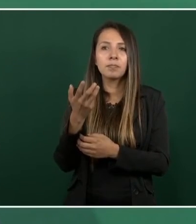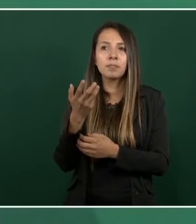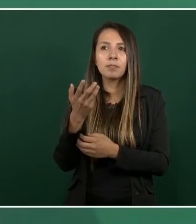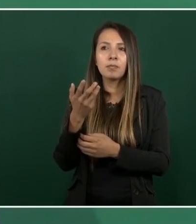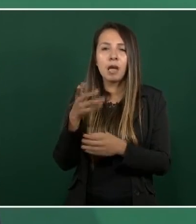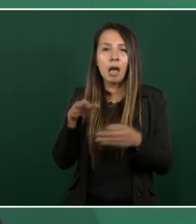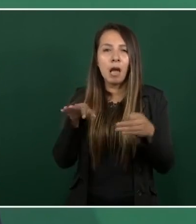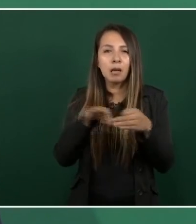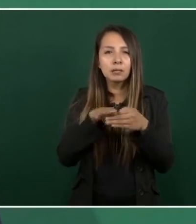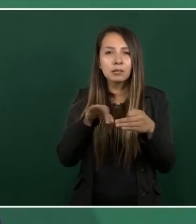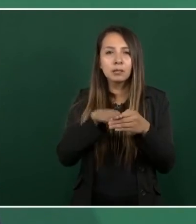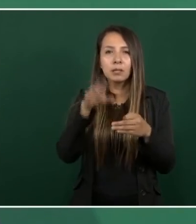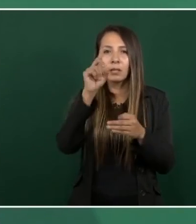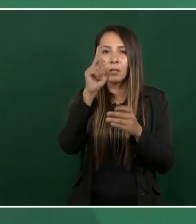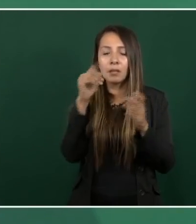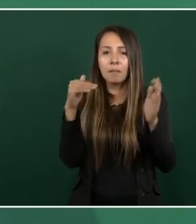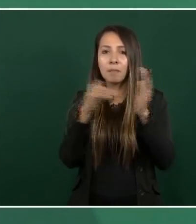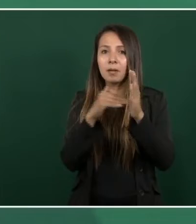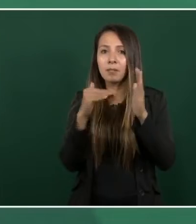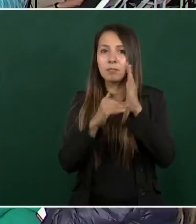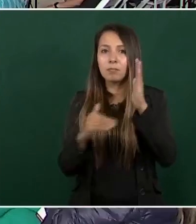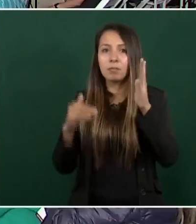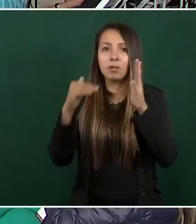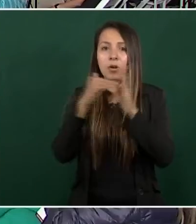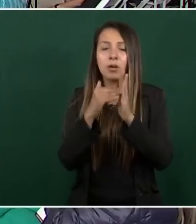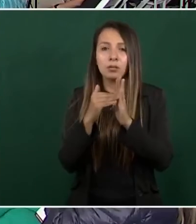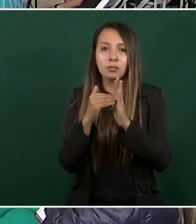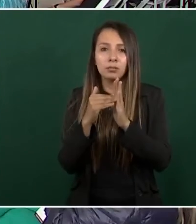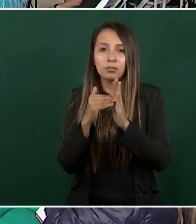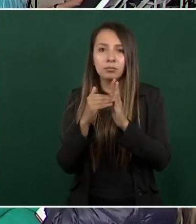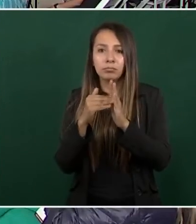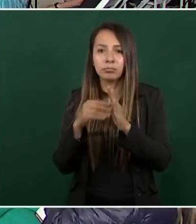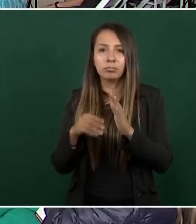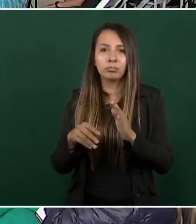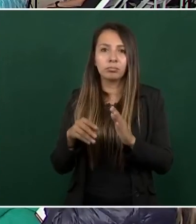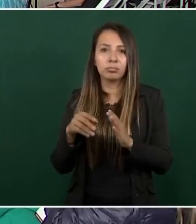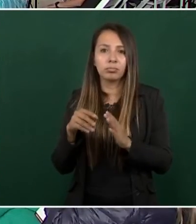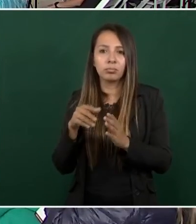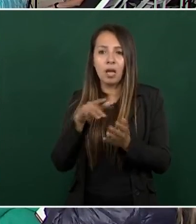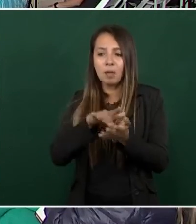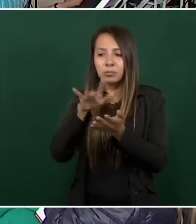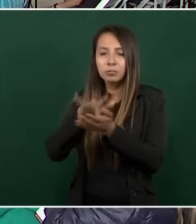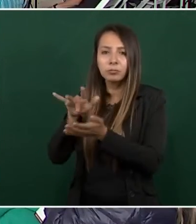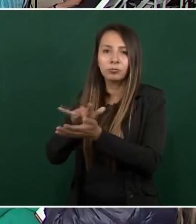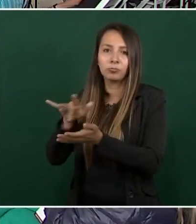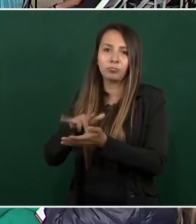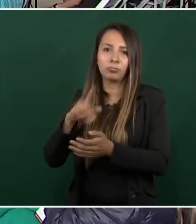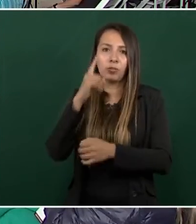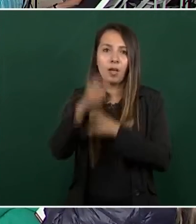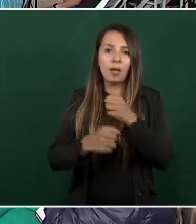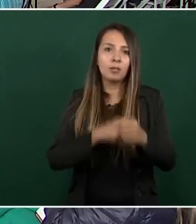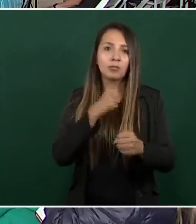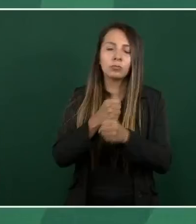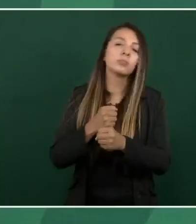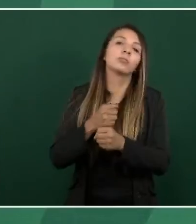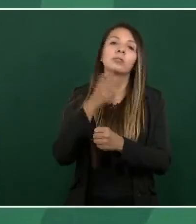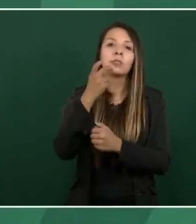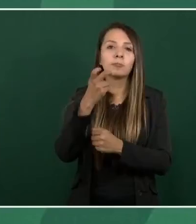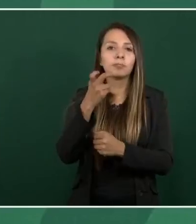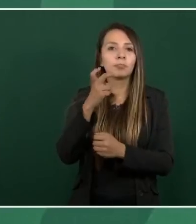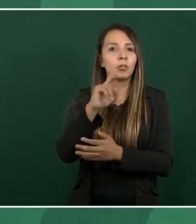cerca de 30 mil millones de pesos al año. Es el programa que nos sirva de